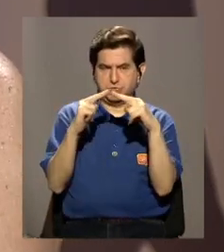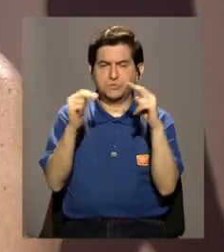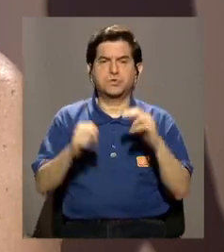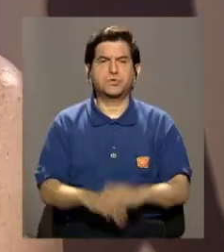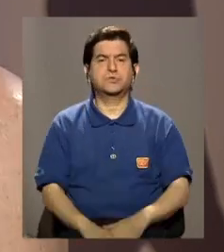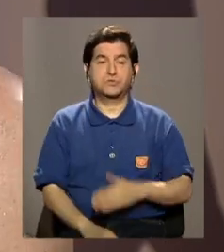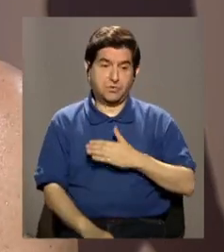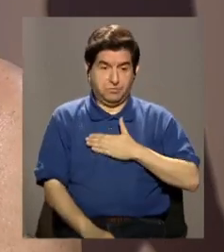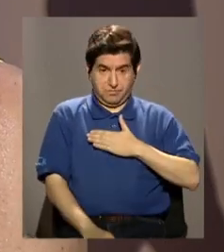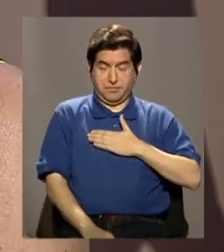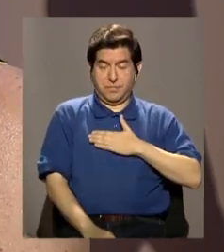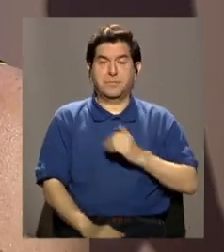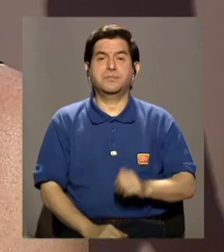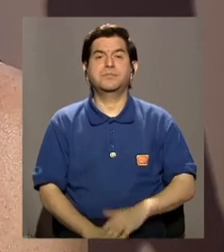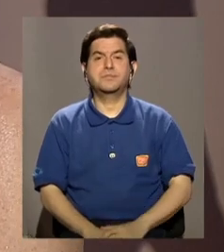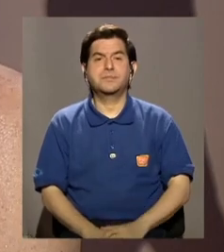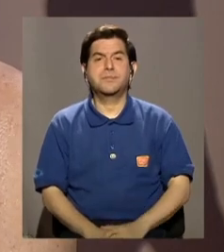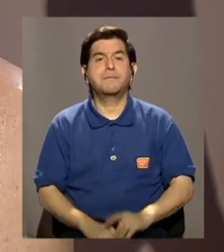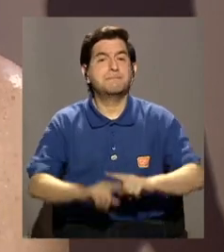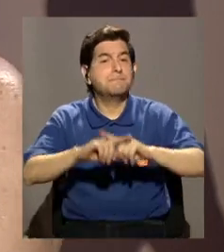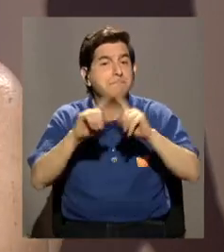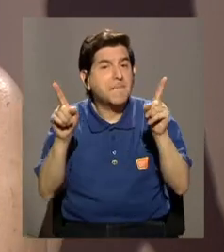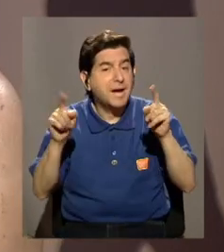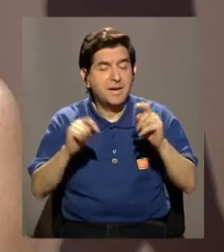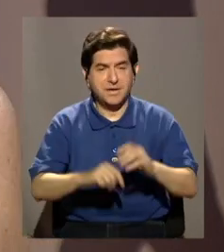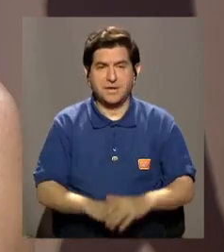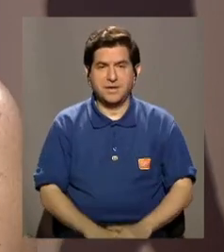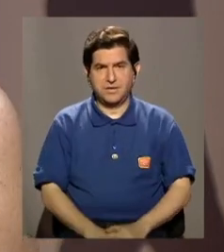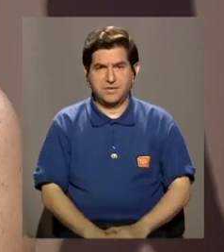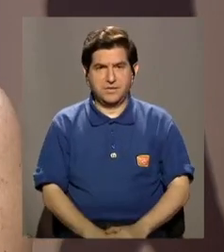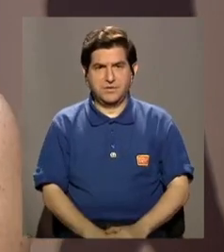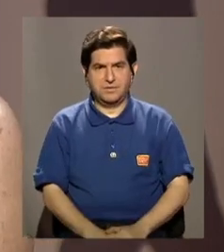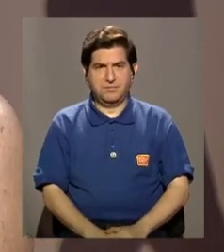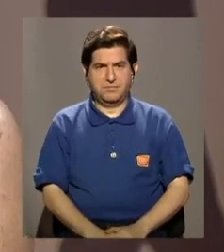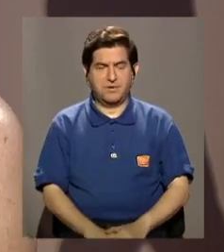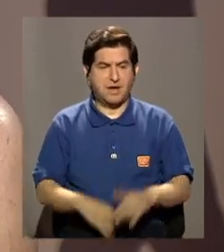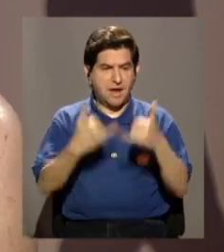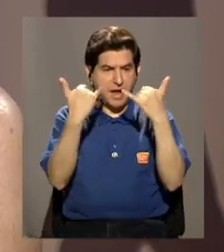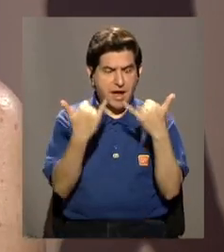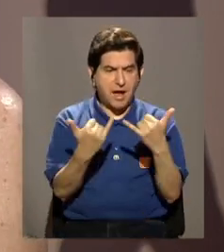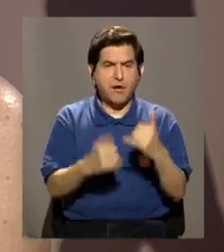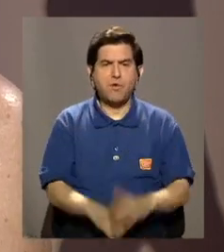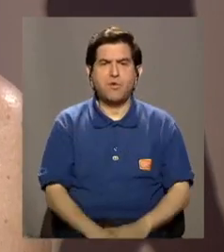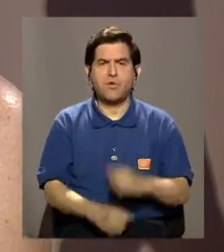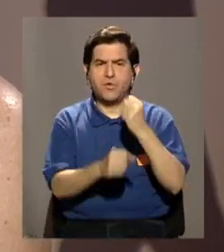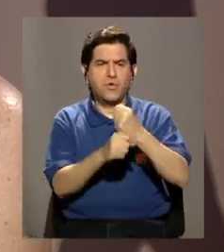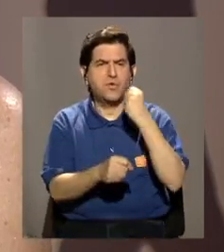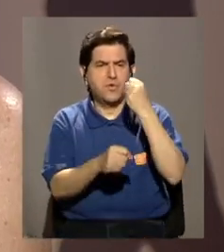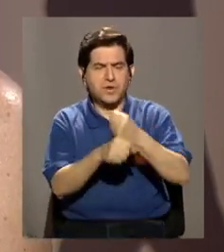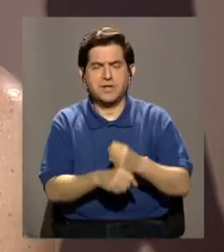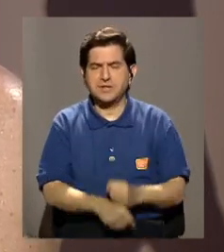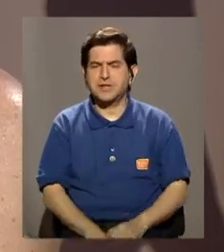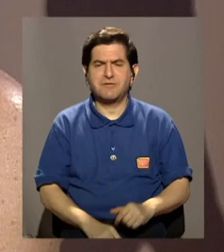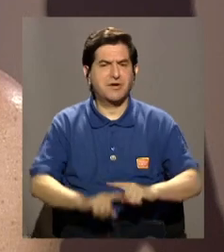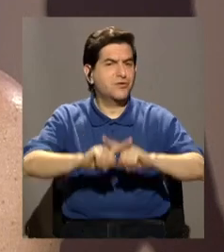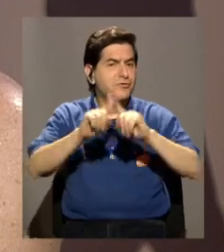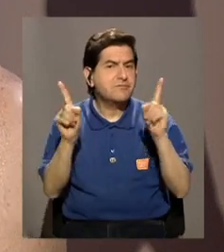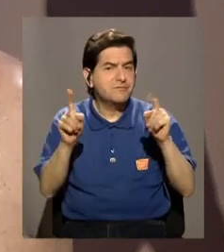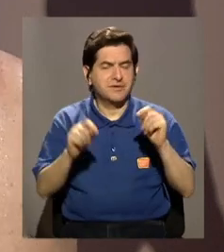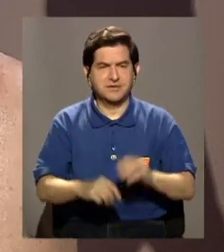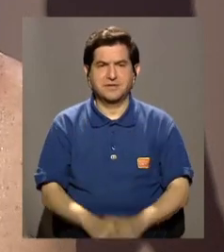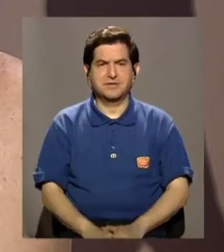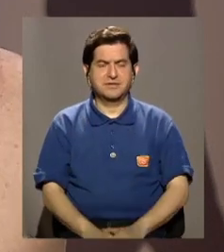porque el mío este pero en una en una puesta en escena totalmente diferente y